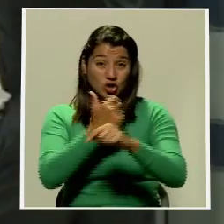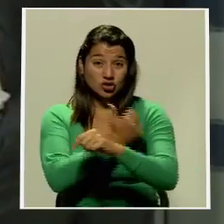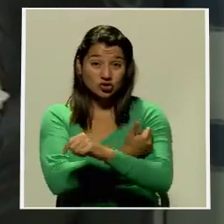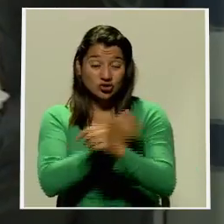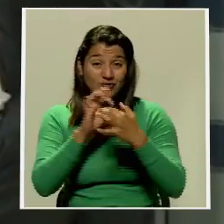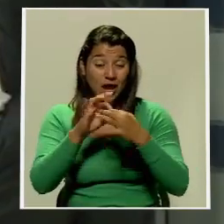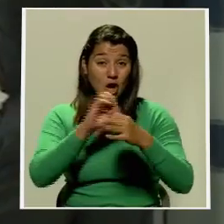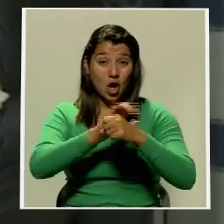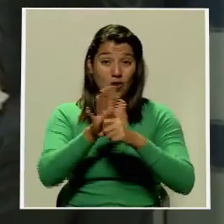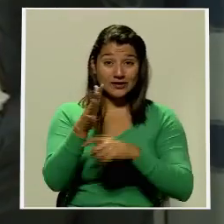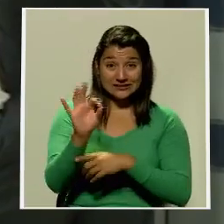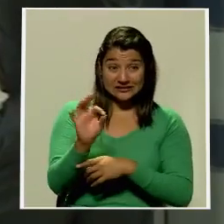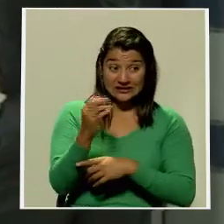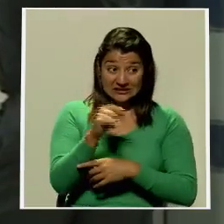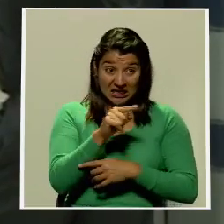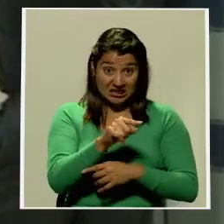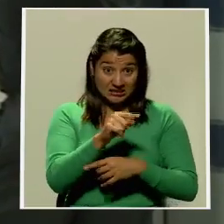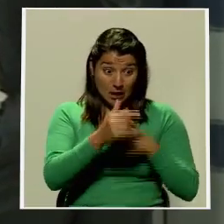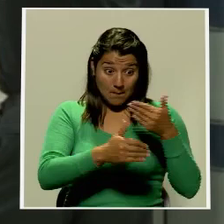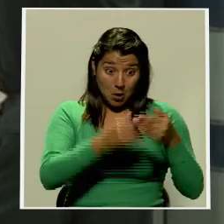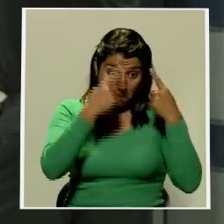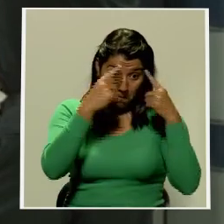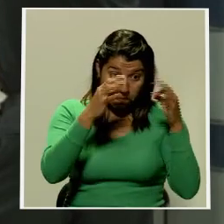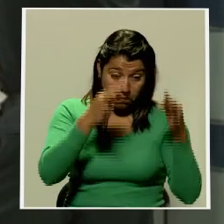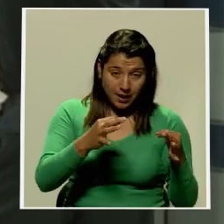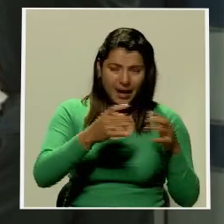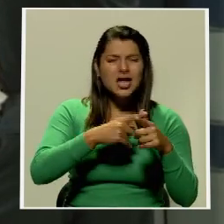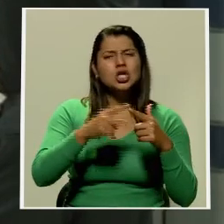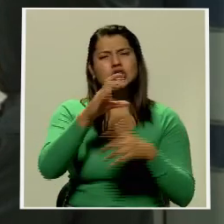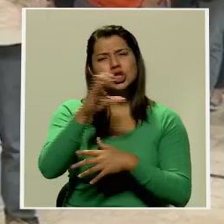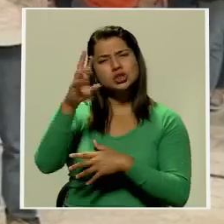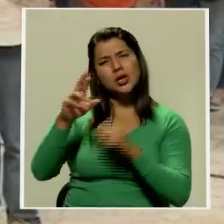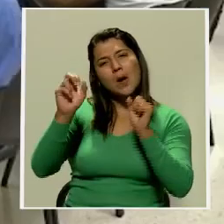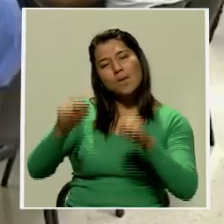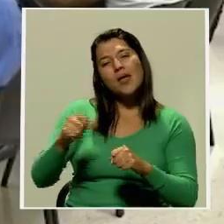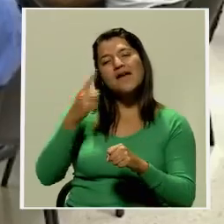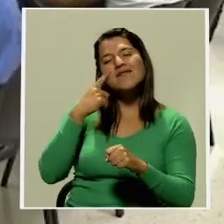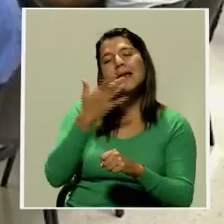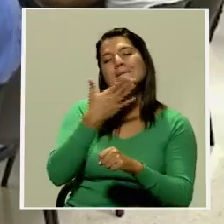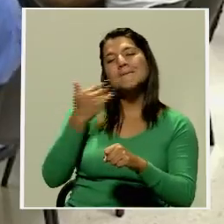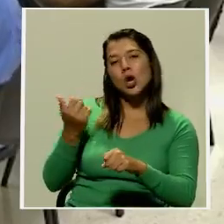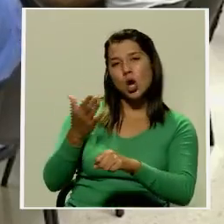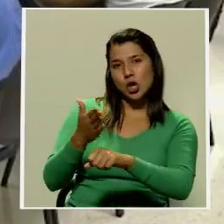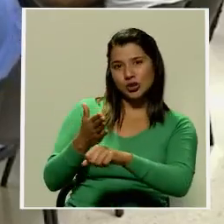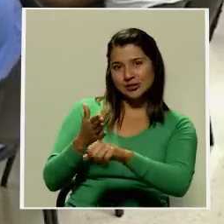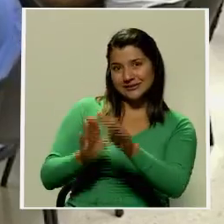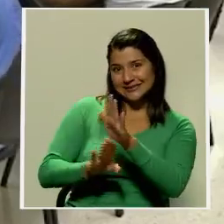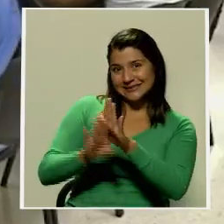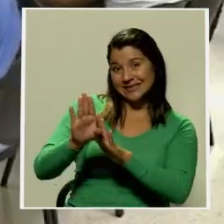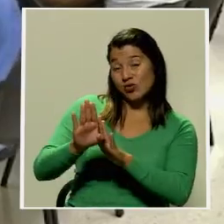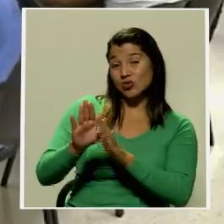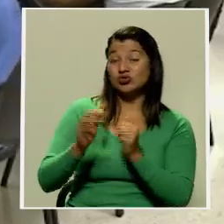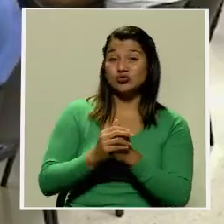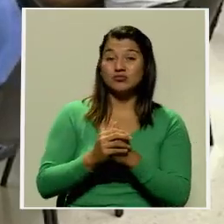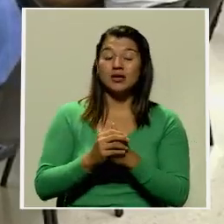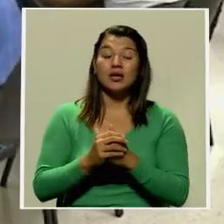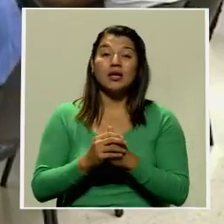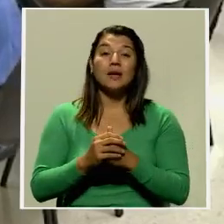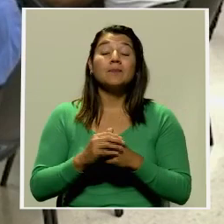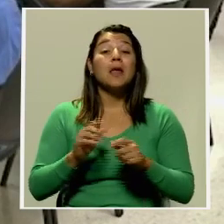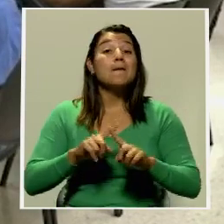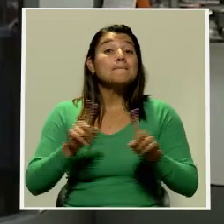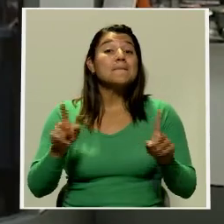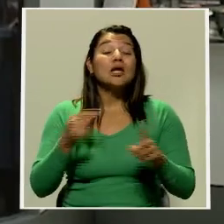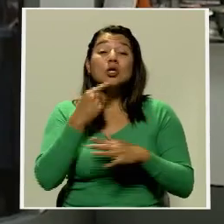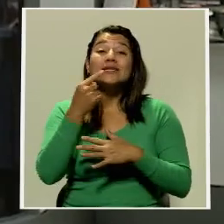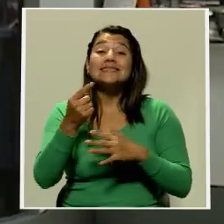COVID-19. Y si esta resulta exitosa, incluso el país podría ver mejores resultados que los que considera el Banco Mundial. Sin embargo,